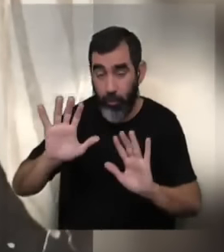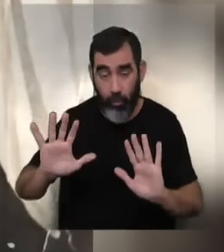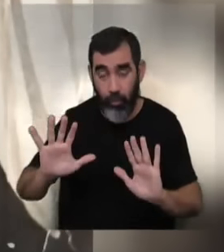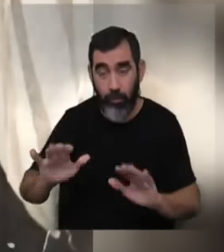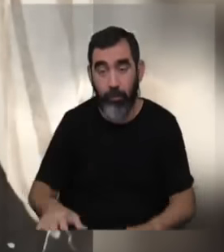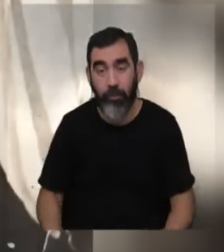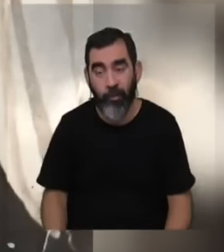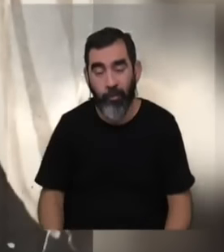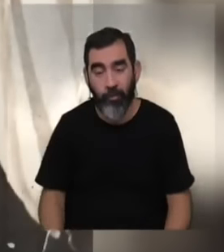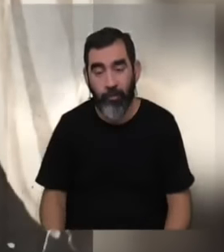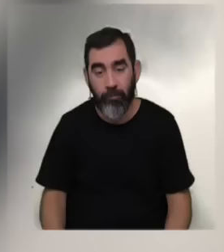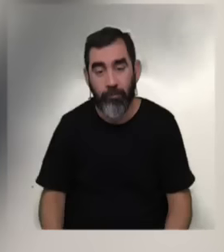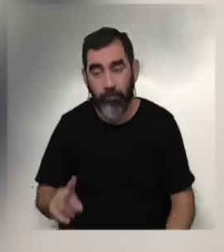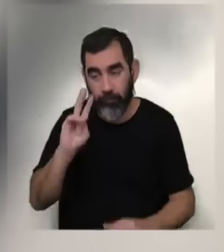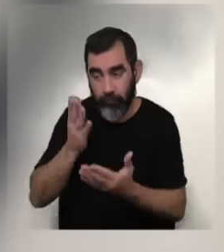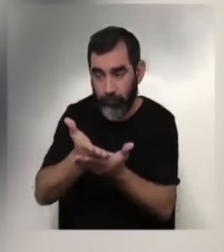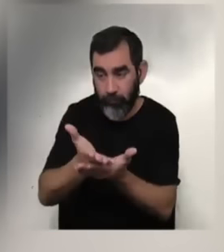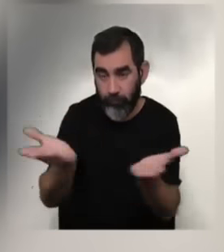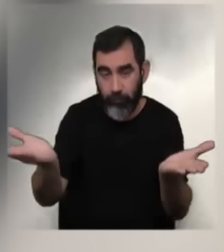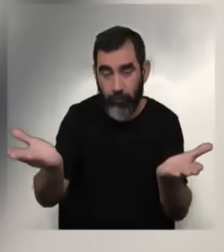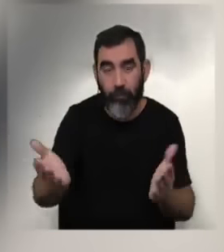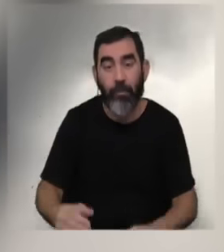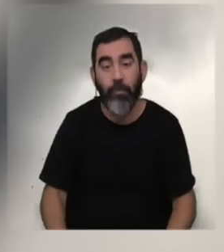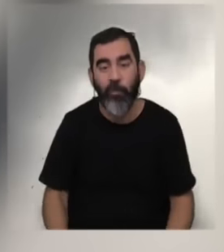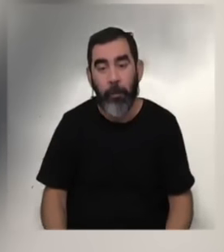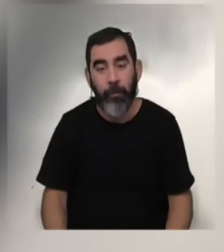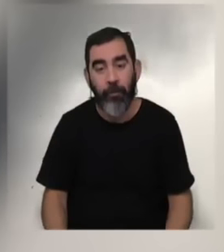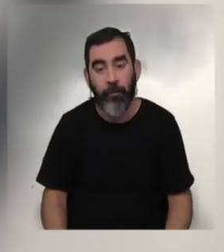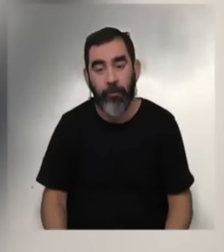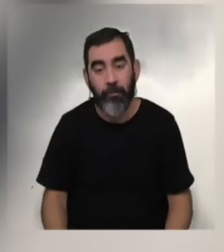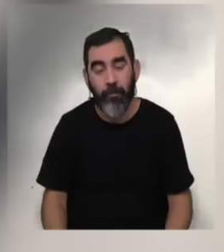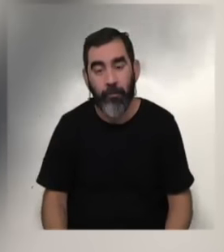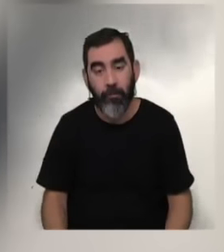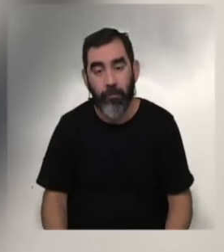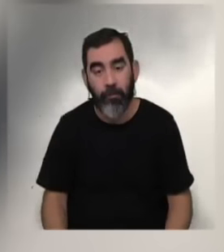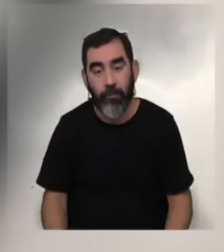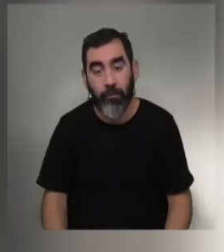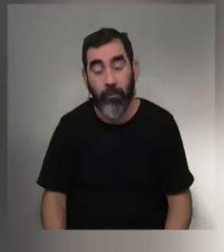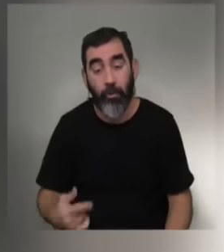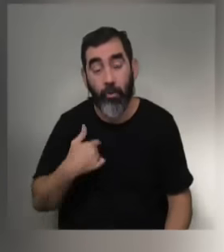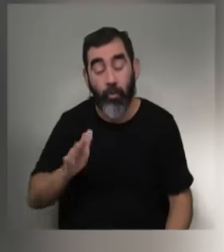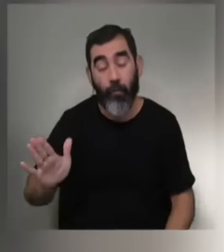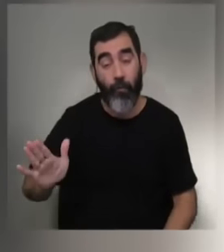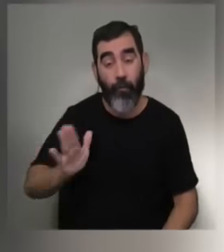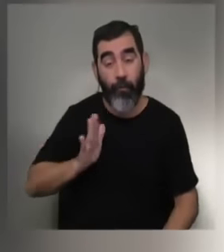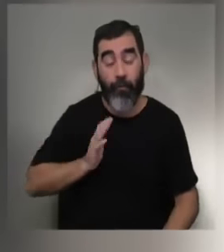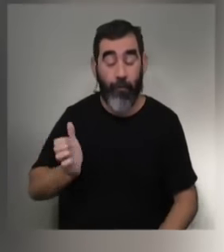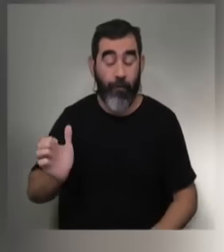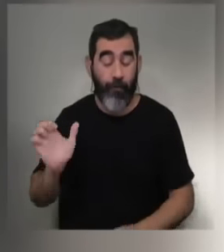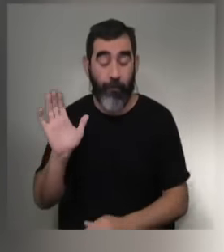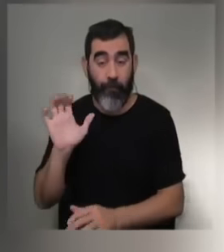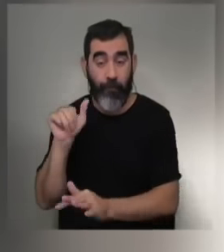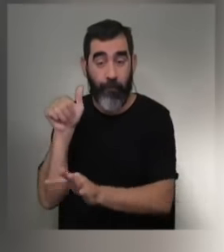somos muy visibles de hecho que soy feminista no hay ni que decirlo